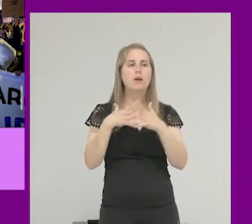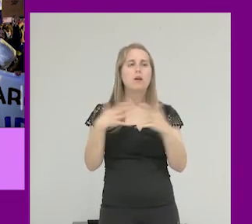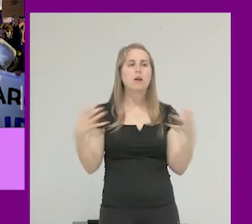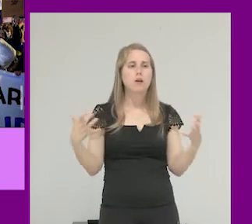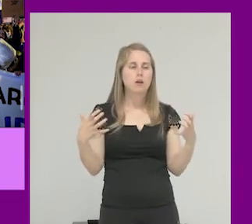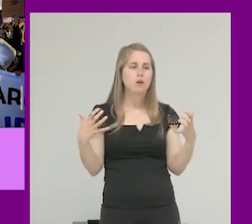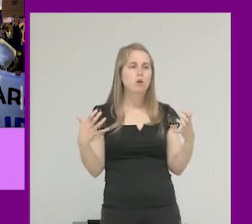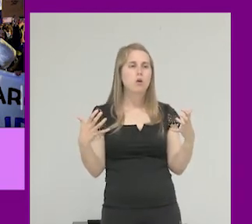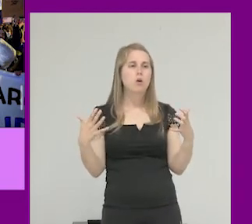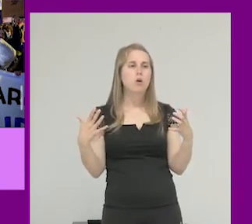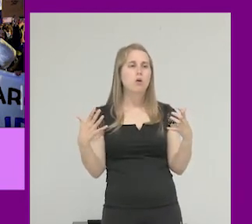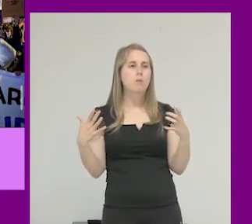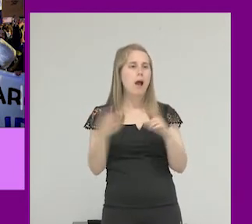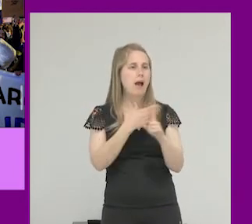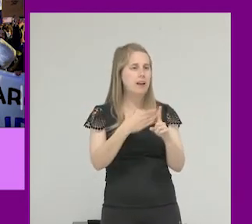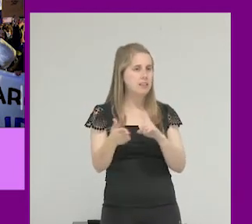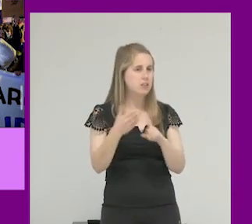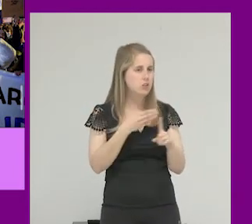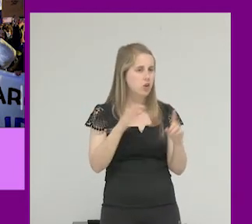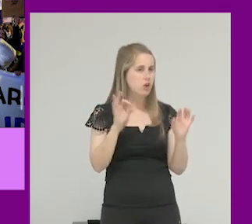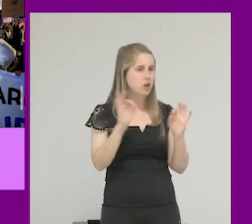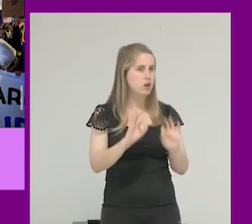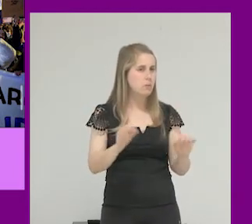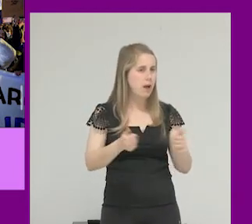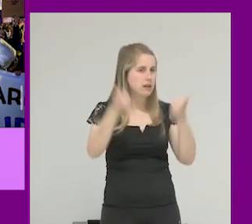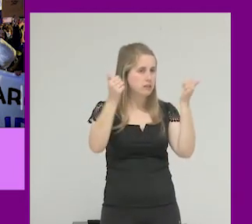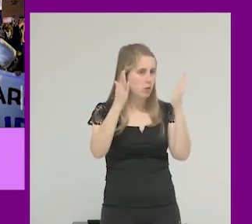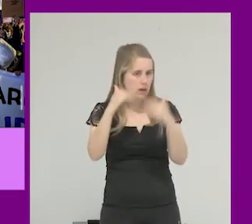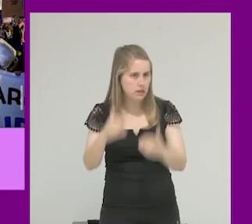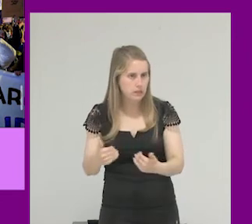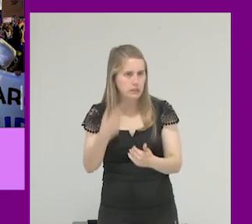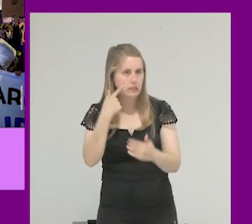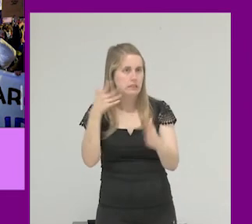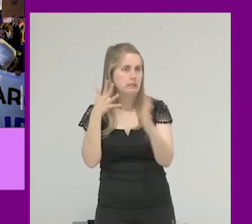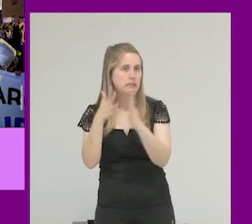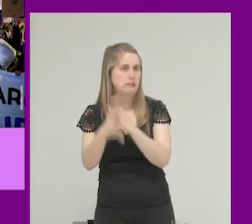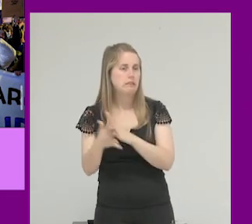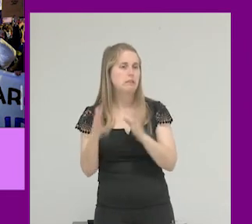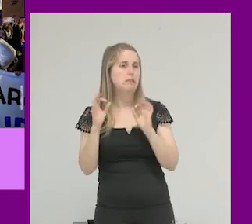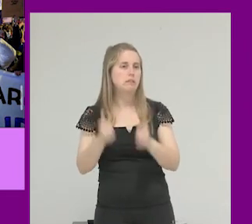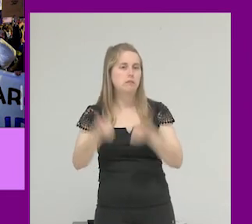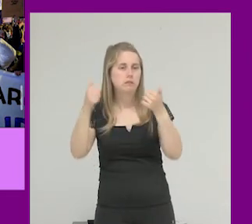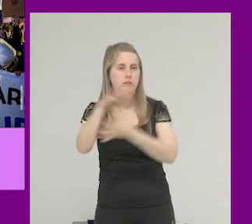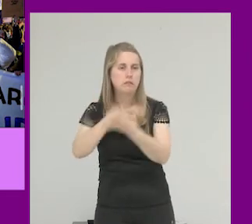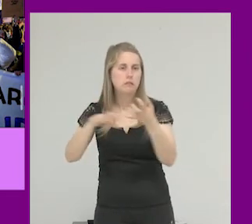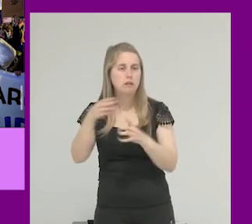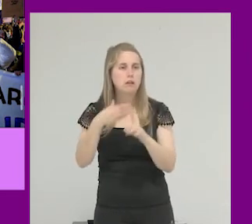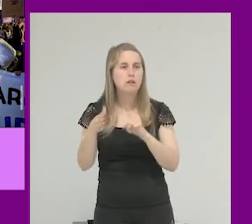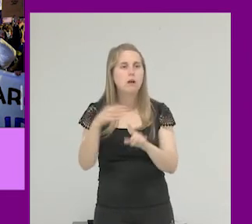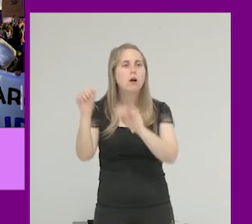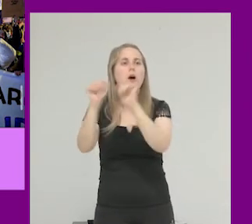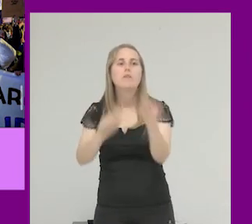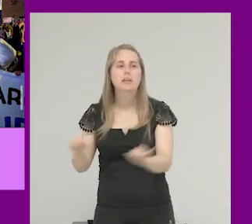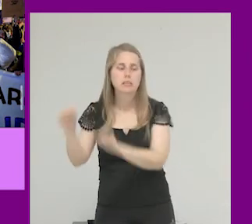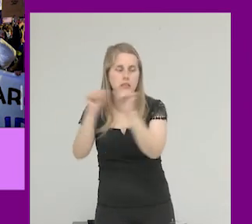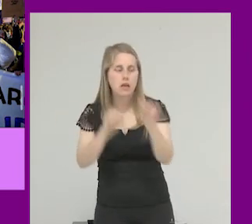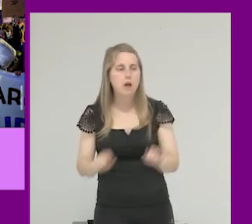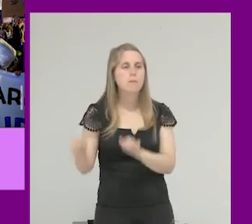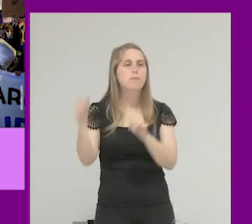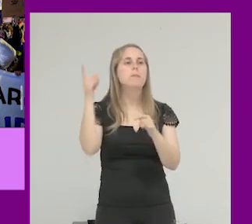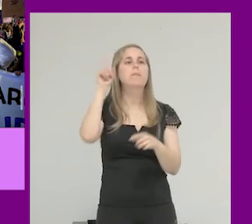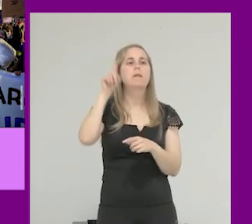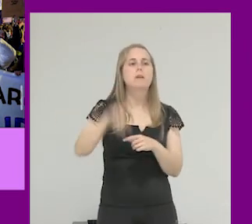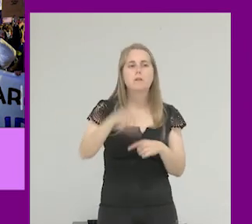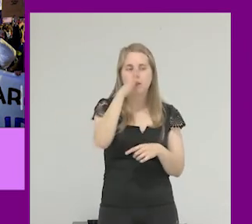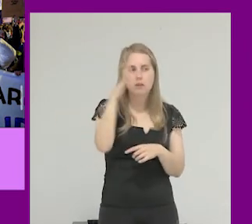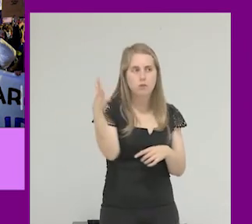agresión sin respuesta». Una respuesta posible a las agresiones, para evitarlas, defenderse de ellas o denunciarlas cuando